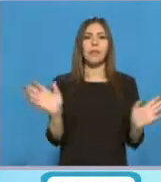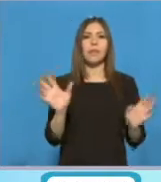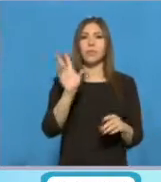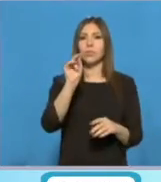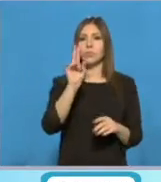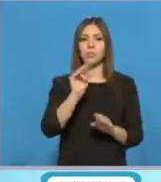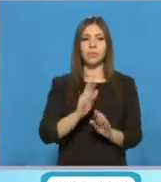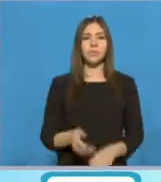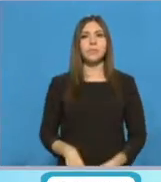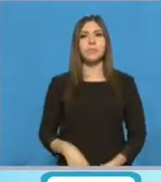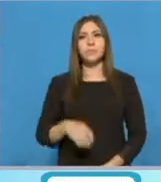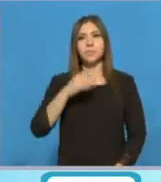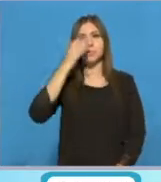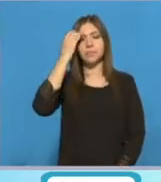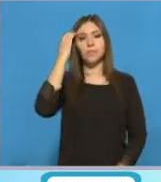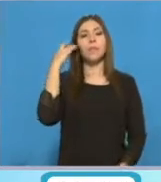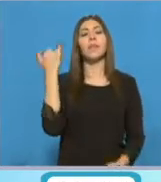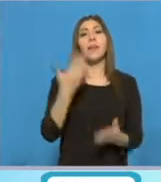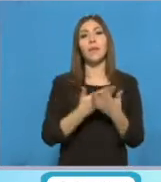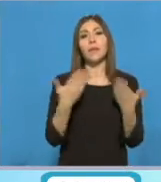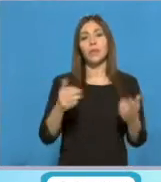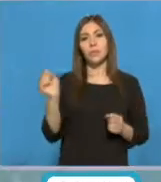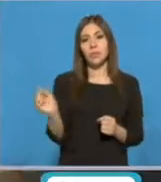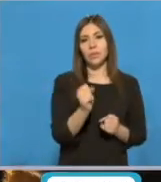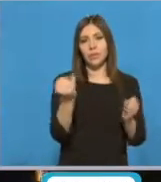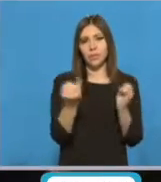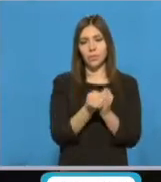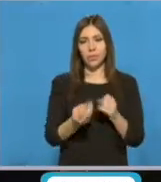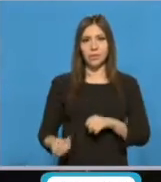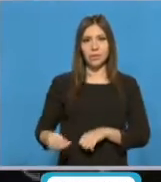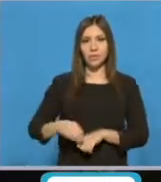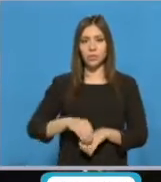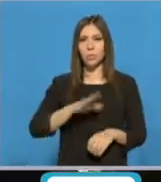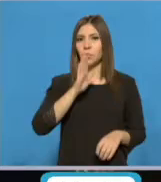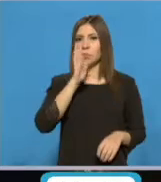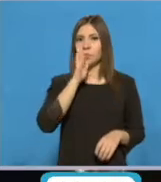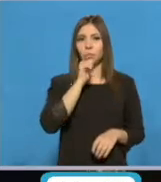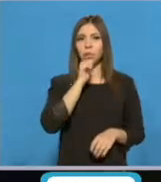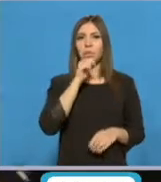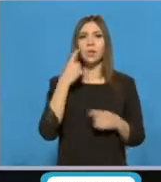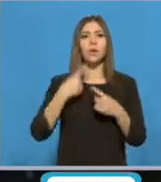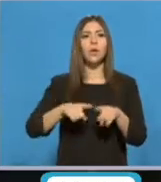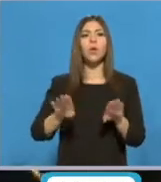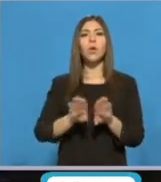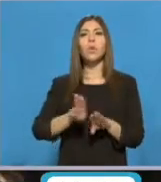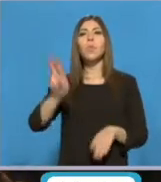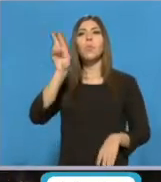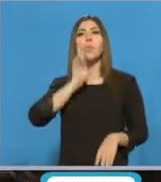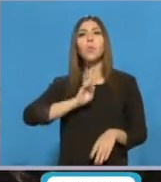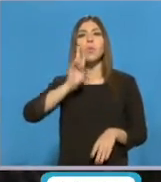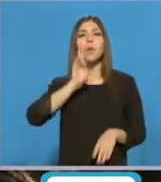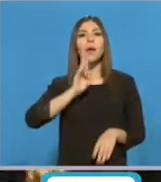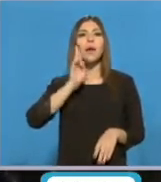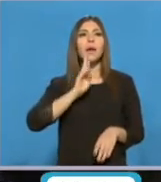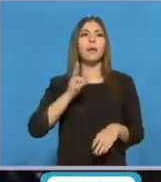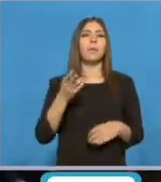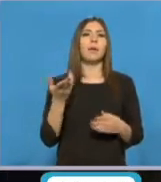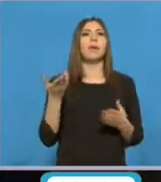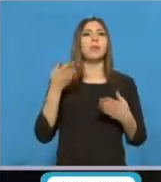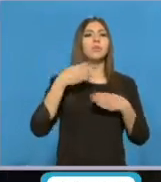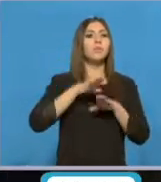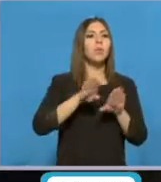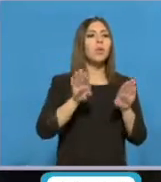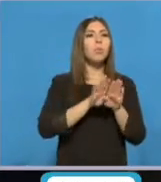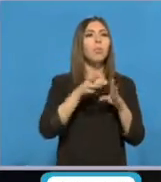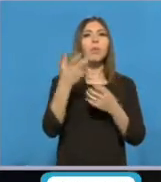supuesto. Para fortuna de nosotros también se establece que no se puede hacer ningún tipo de prueba bélica, Exacto.